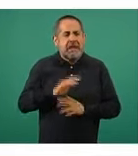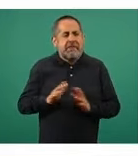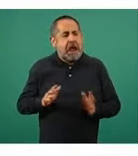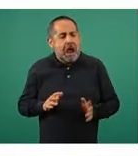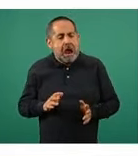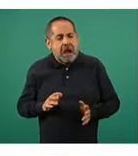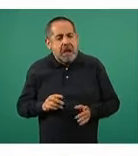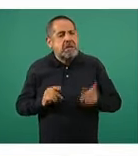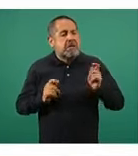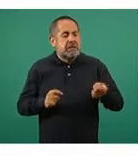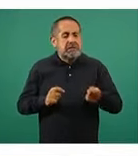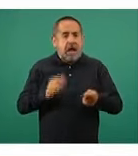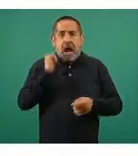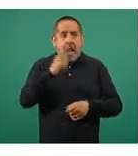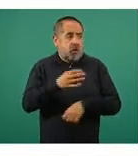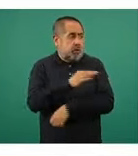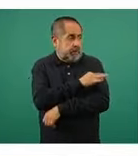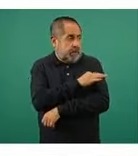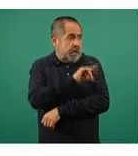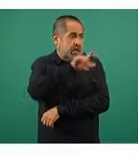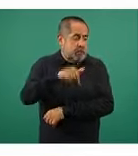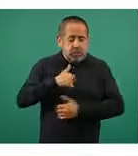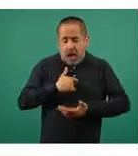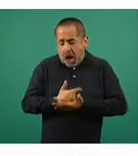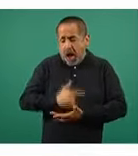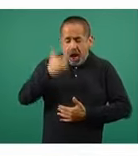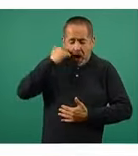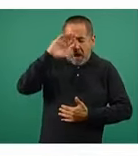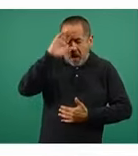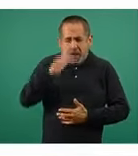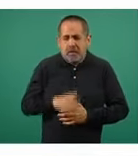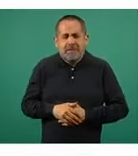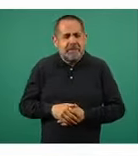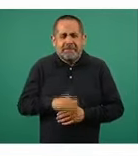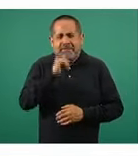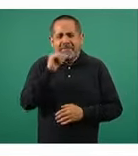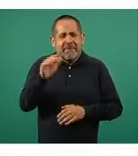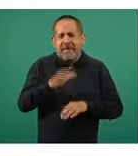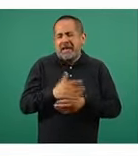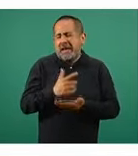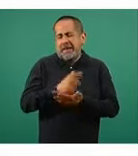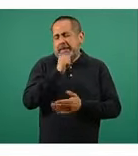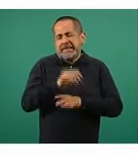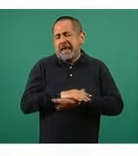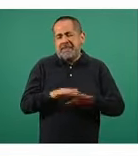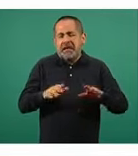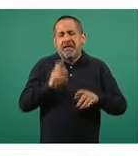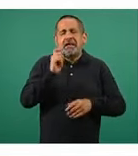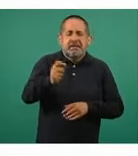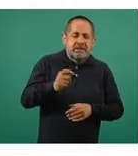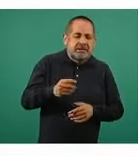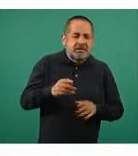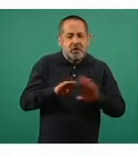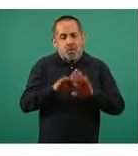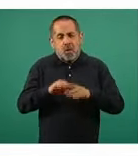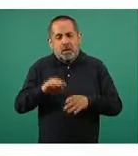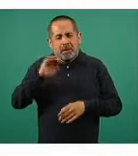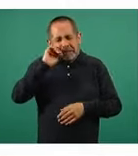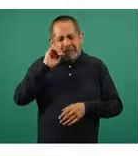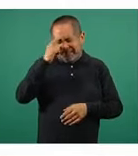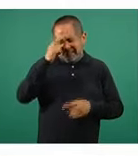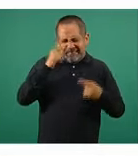en ningún momento pusieron en riesgo la salud o la vida de las personas vacunadas, sino que más bien se reportan como